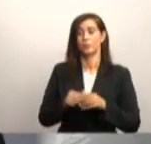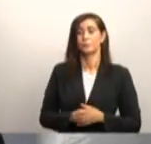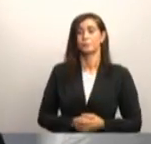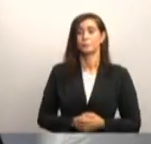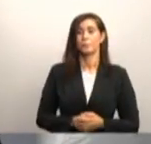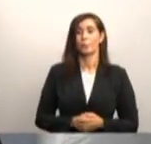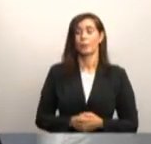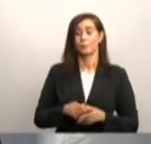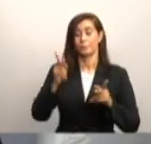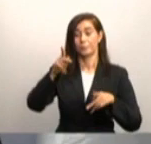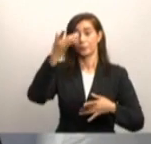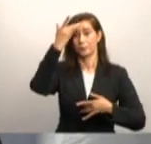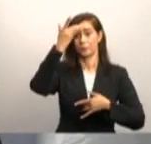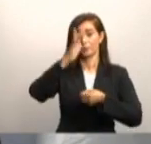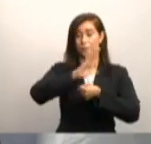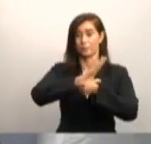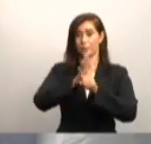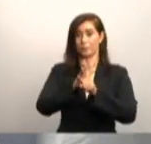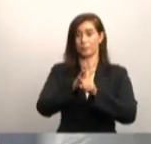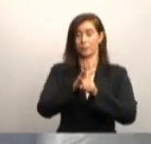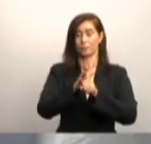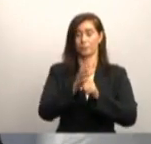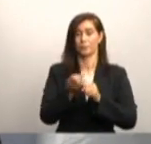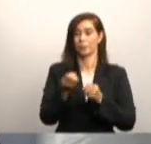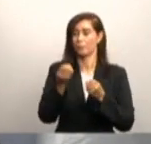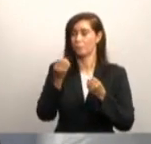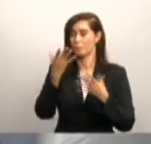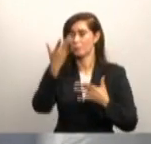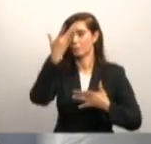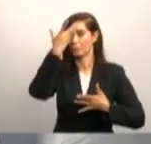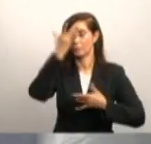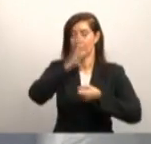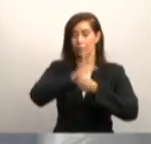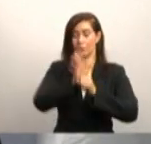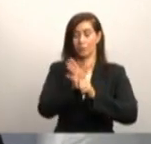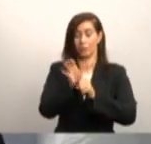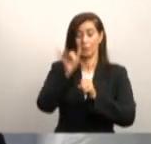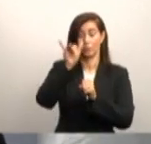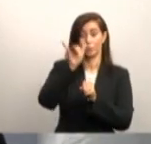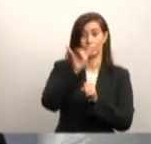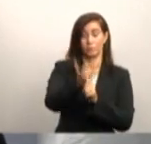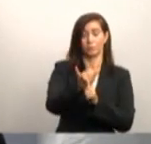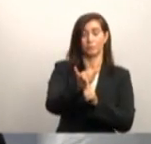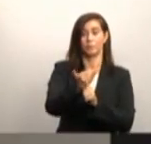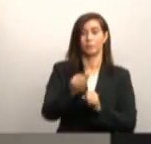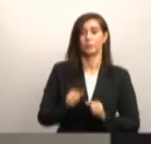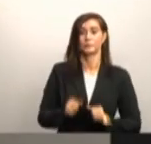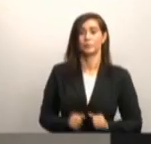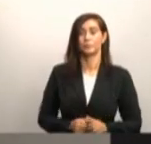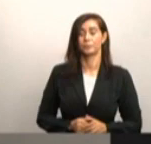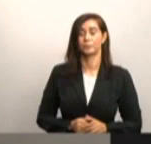recepción para pacientes graves que llegaban a sus centros. En este